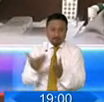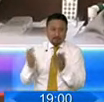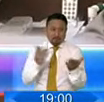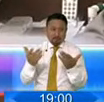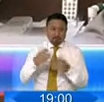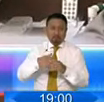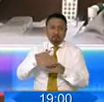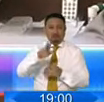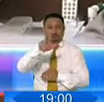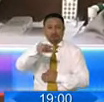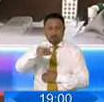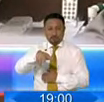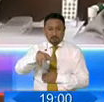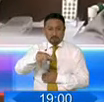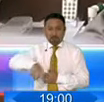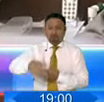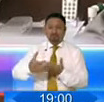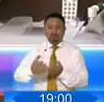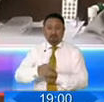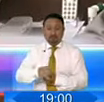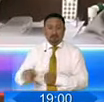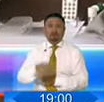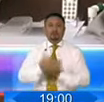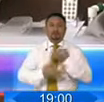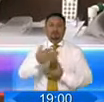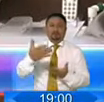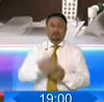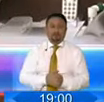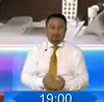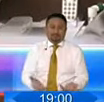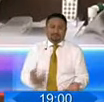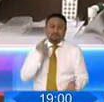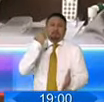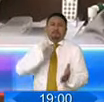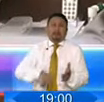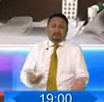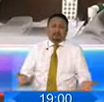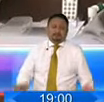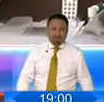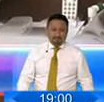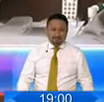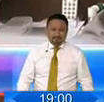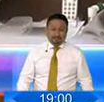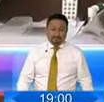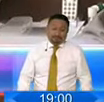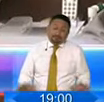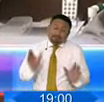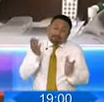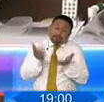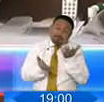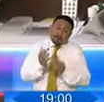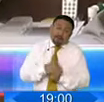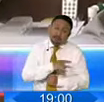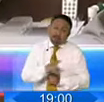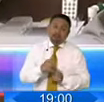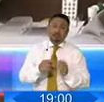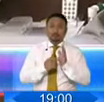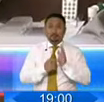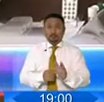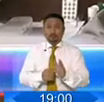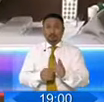de 3 meses, se pretende que él vaya a juicio político. Y ahorita no tendría sentido, salvo para establecer